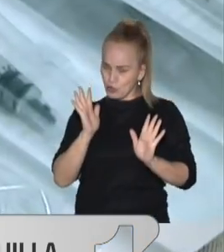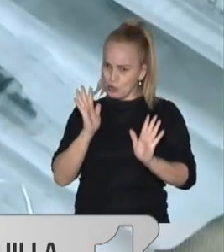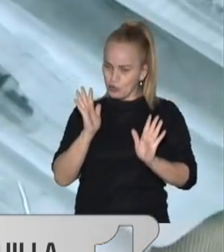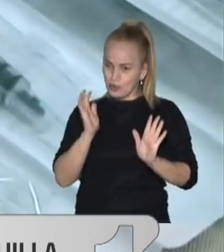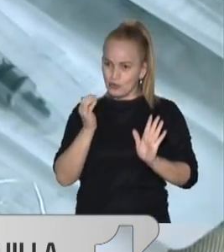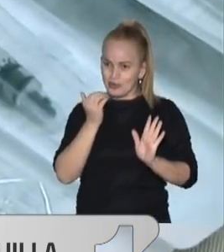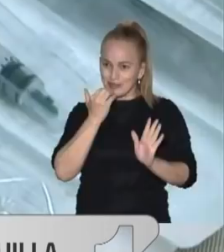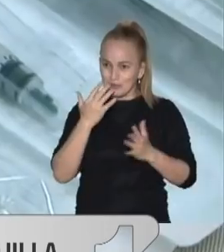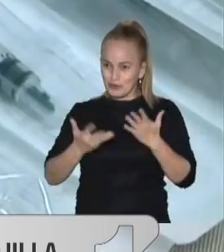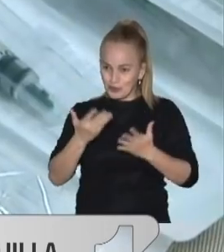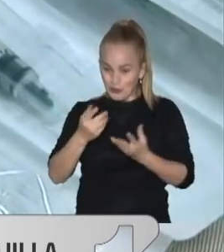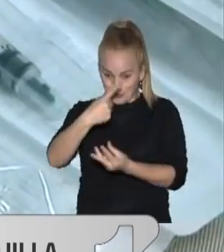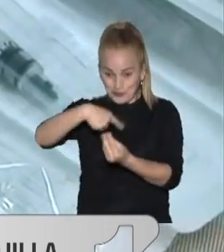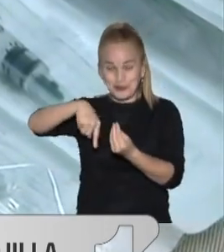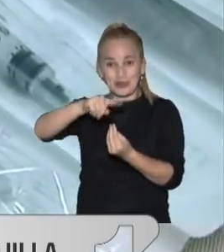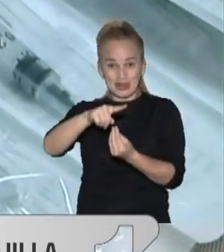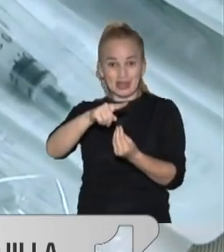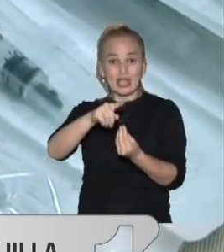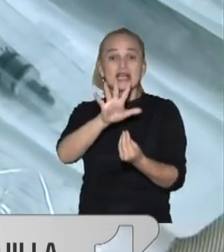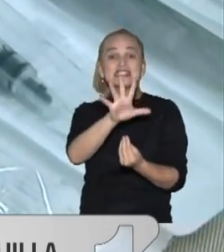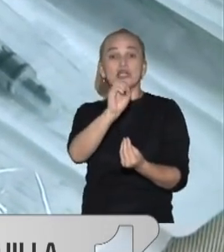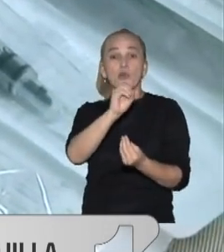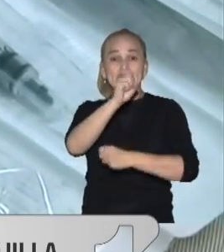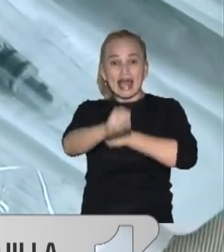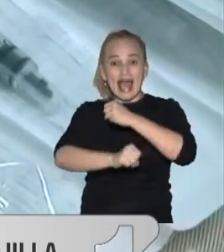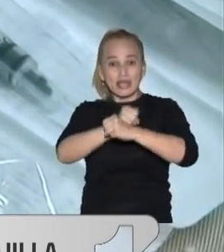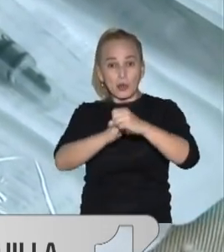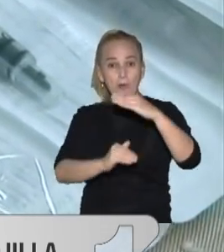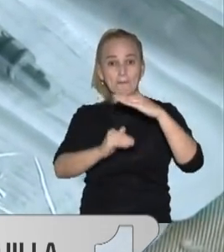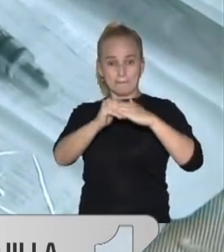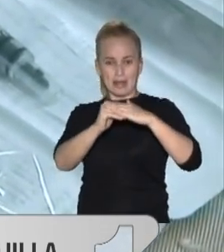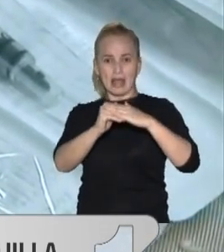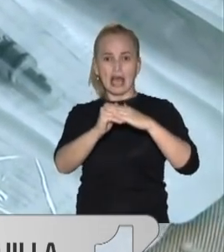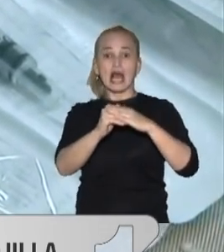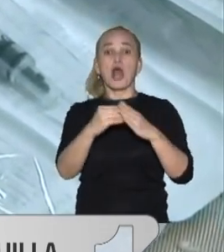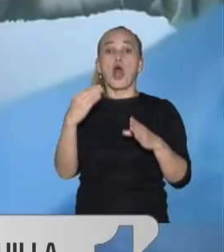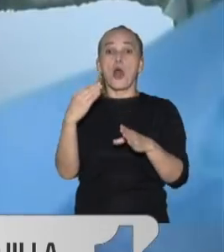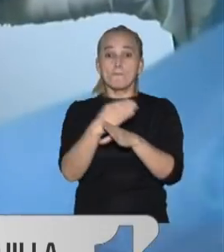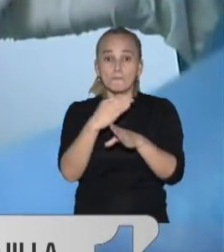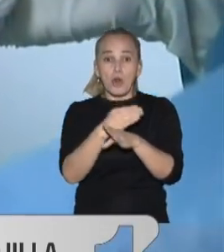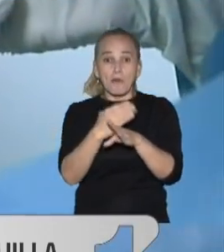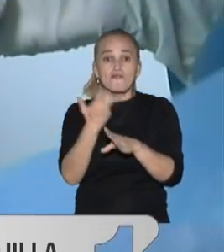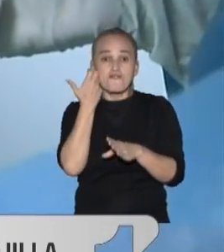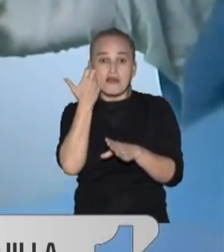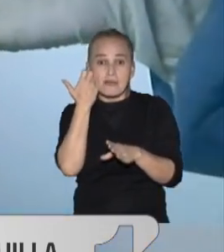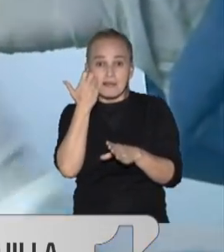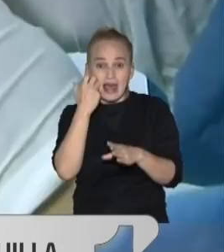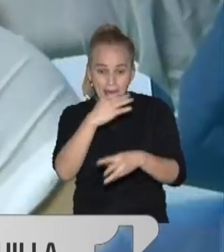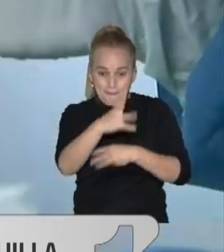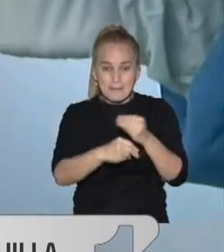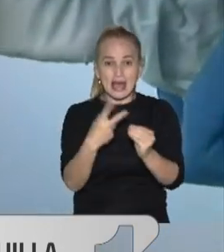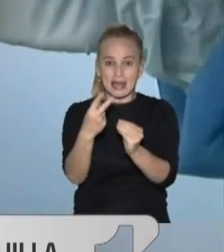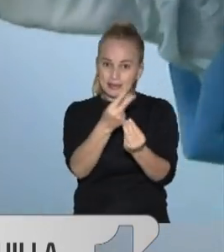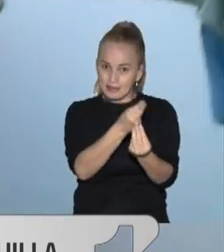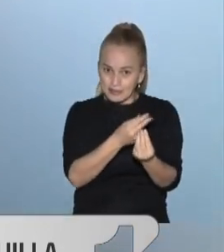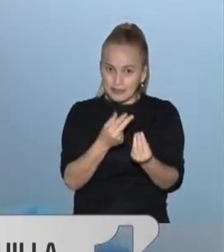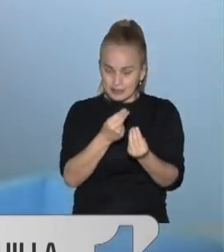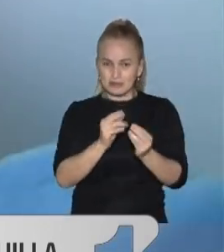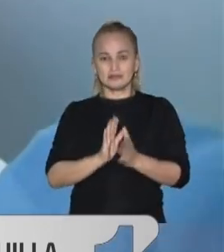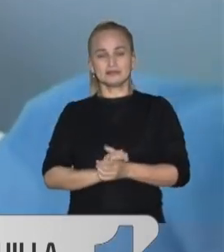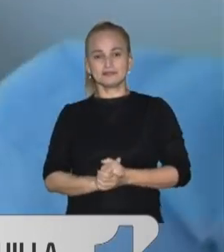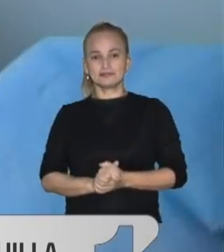con los mayores de 50 años con problemas de comorbilidad y después sí bajar en la población de menores de